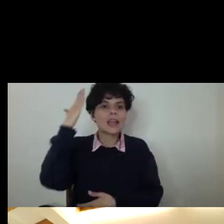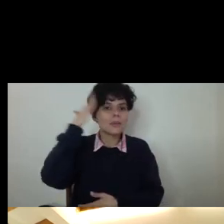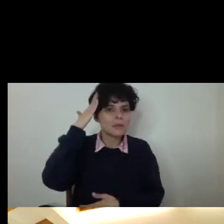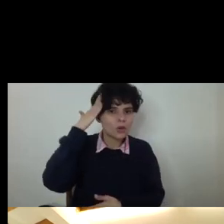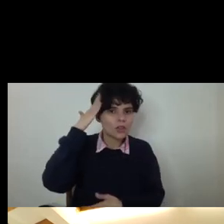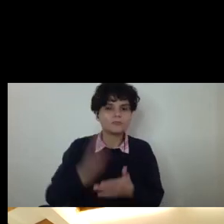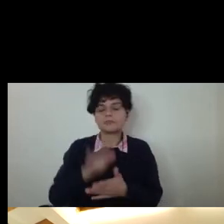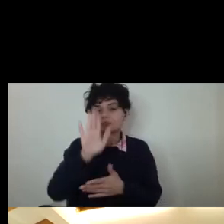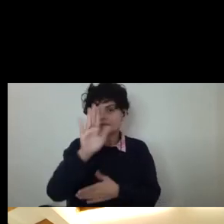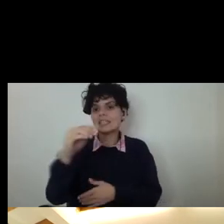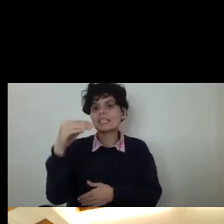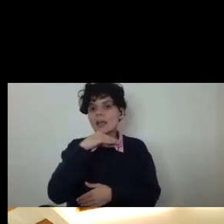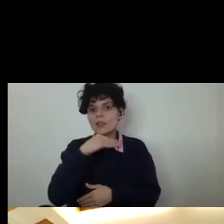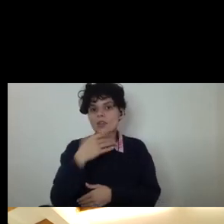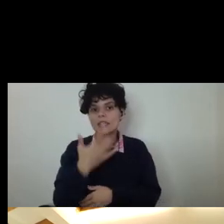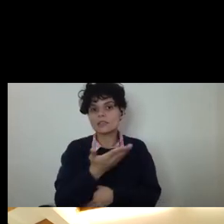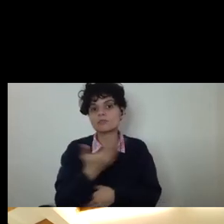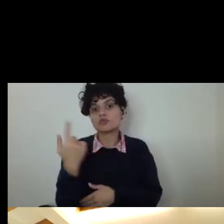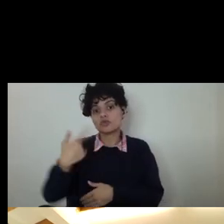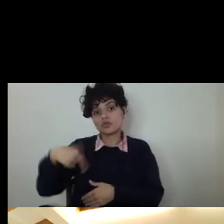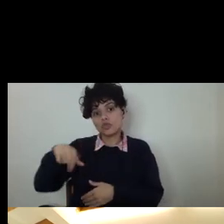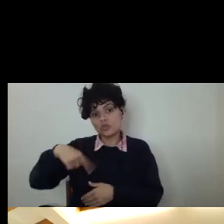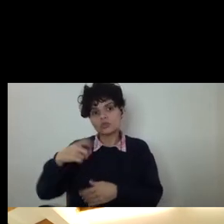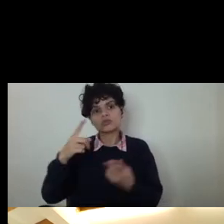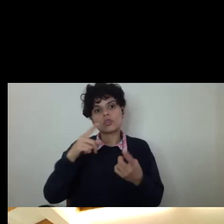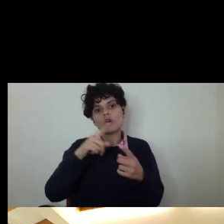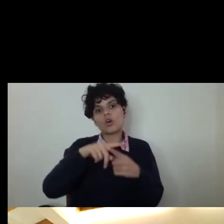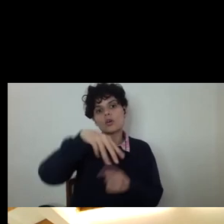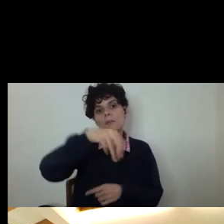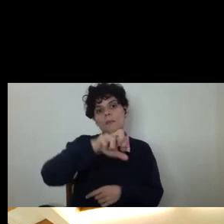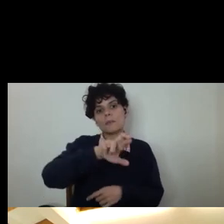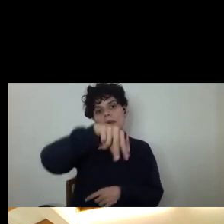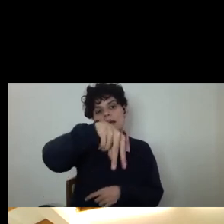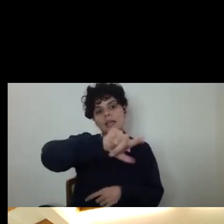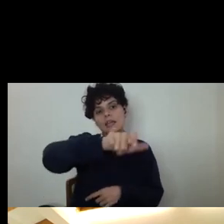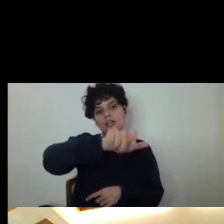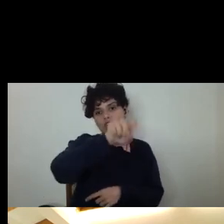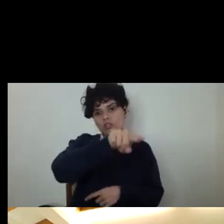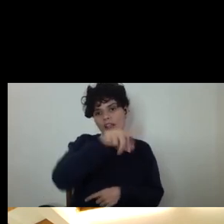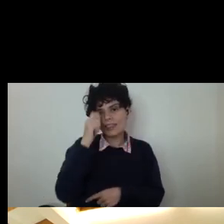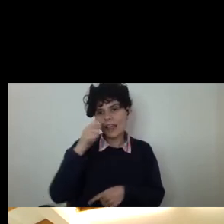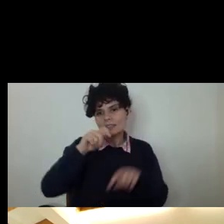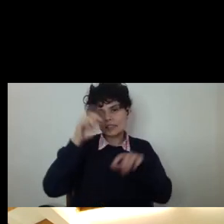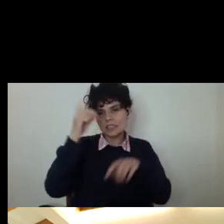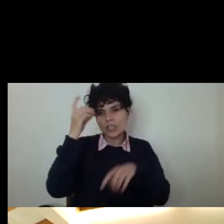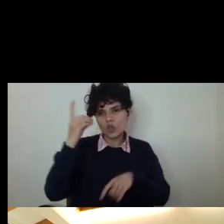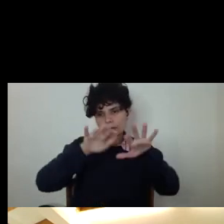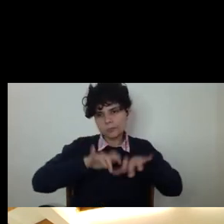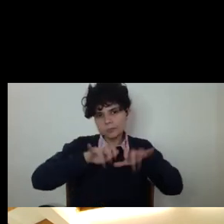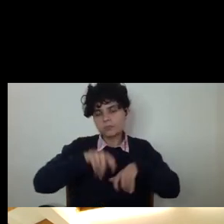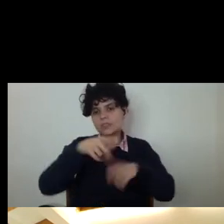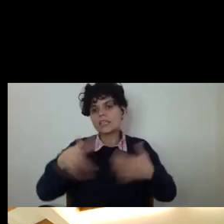Bien rápido les voy a contar que lo que hicimos con Juan José Marengo, que estaba haciendo su tesis de doctorado, ya se había recibido de